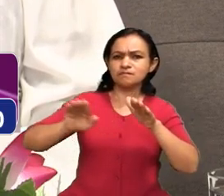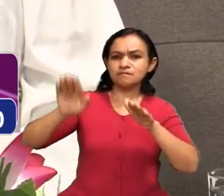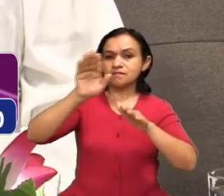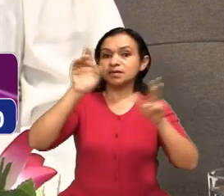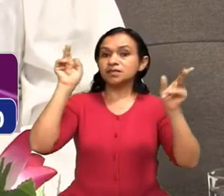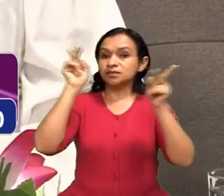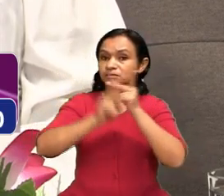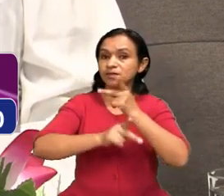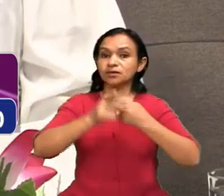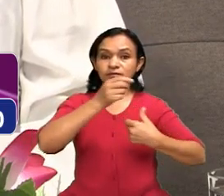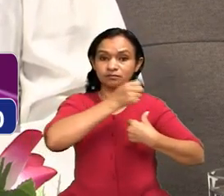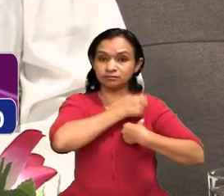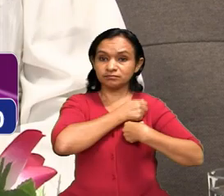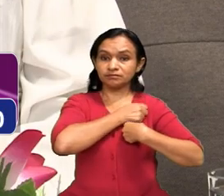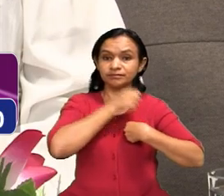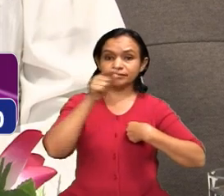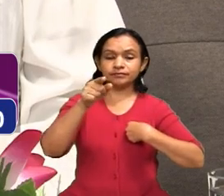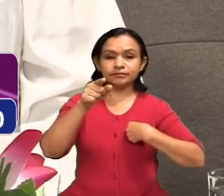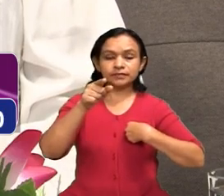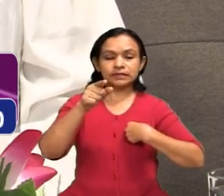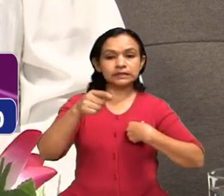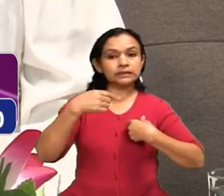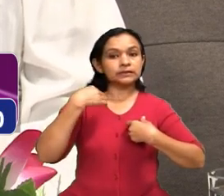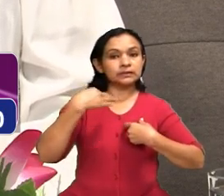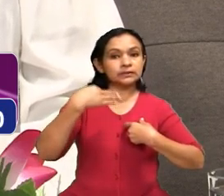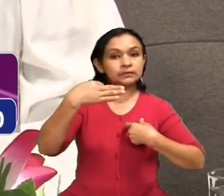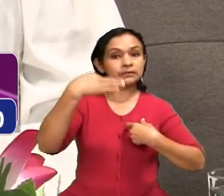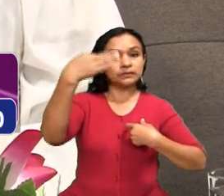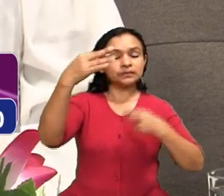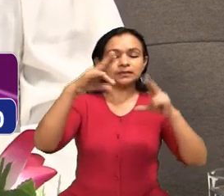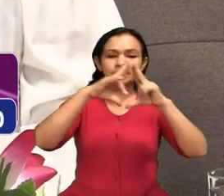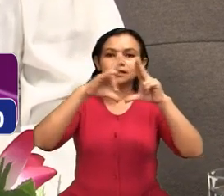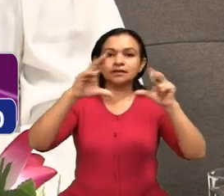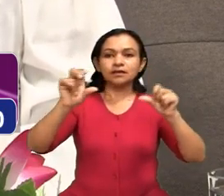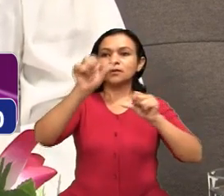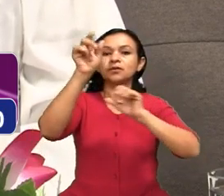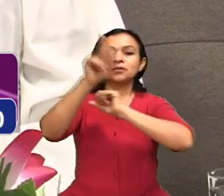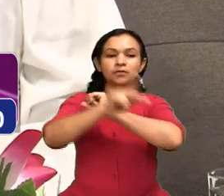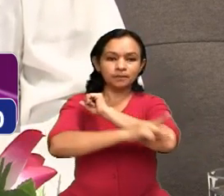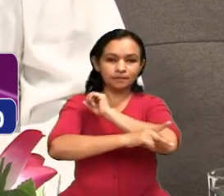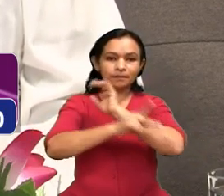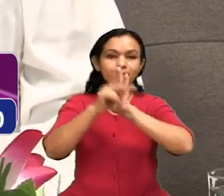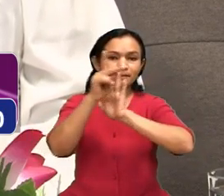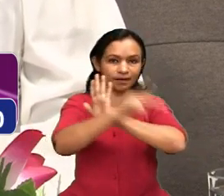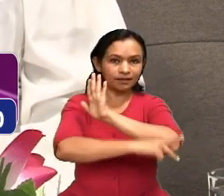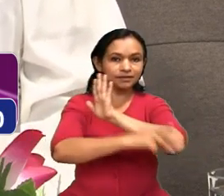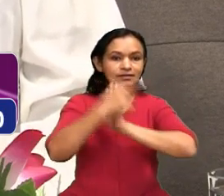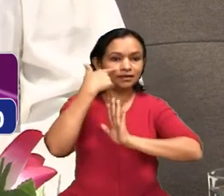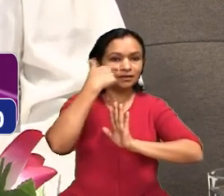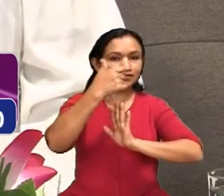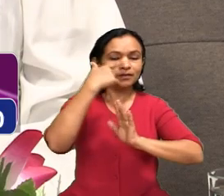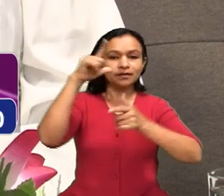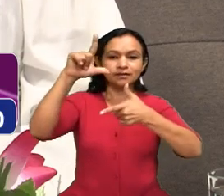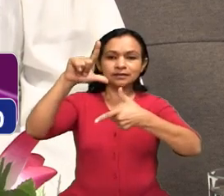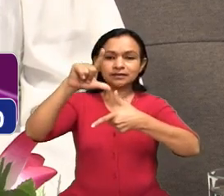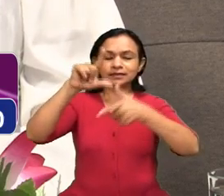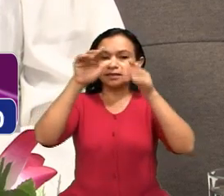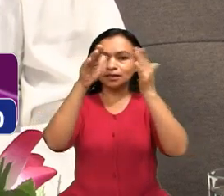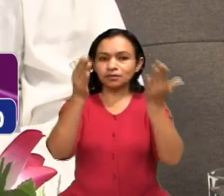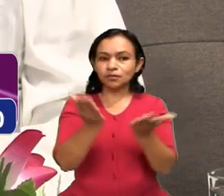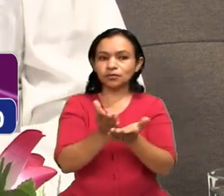abrumadoras. Su gesta traspasará los confines de Nicaragua, de América Latina, resonará en el mundo